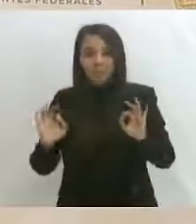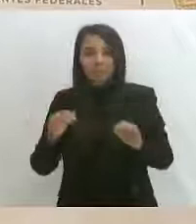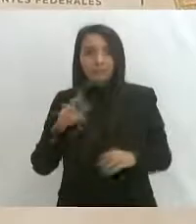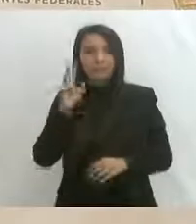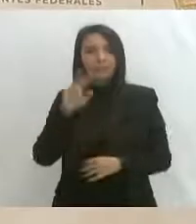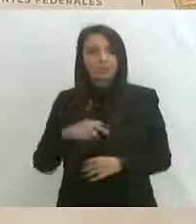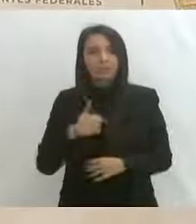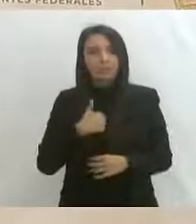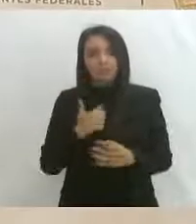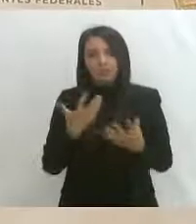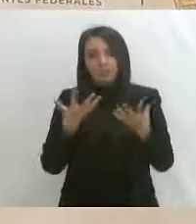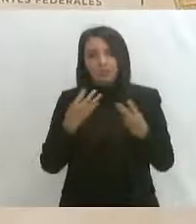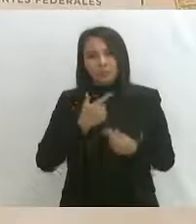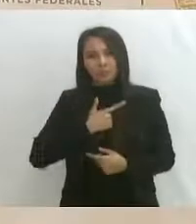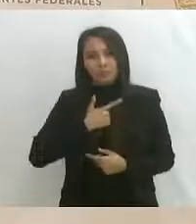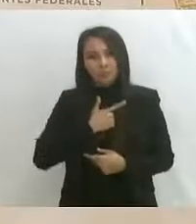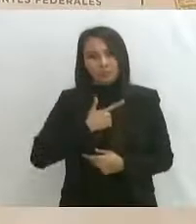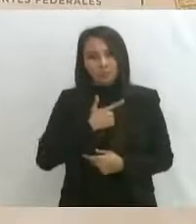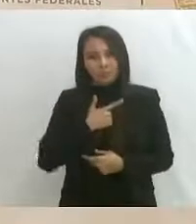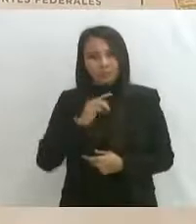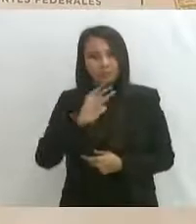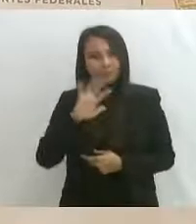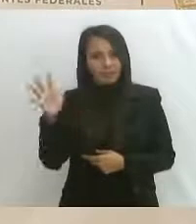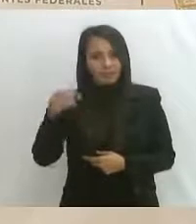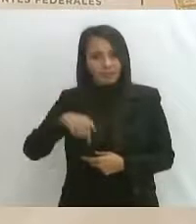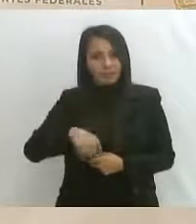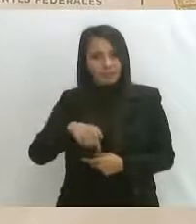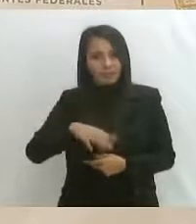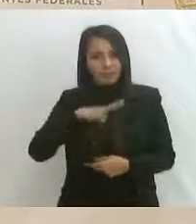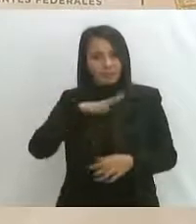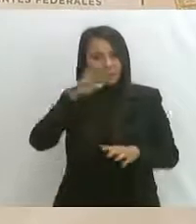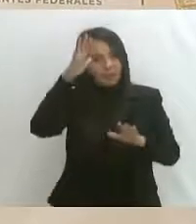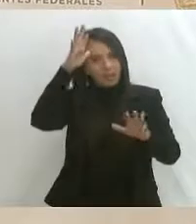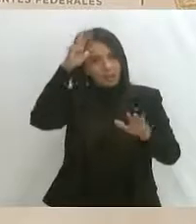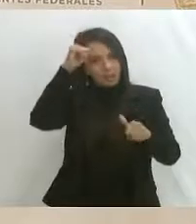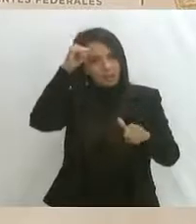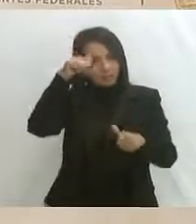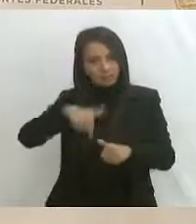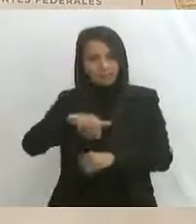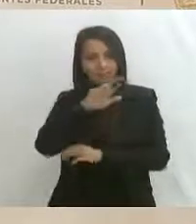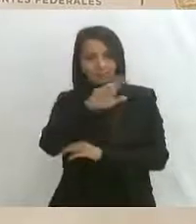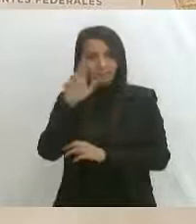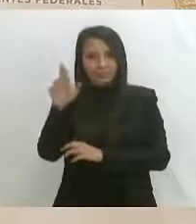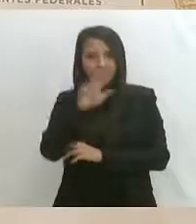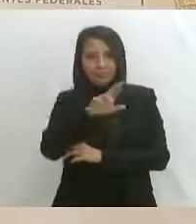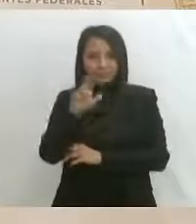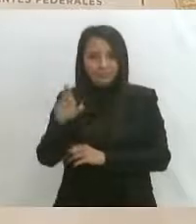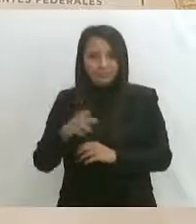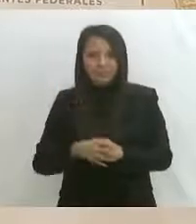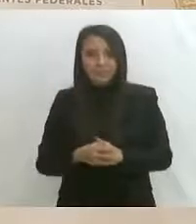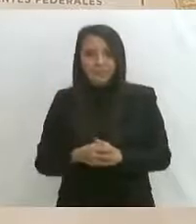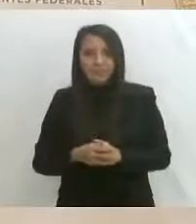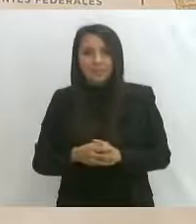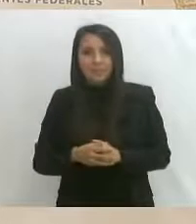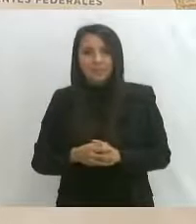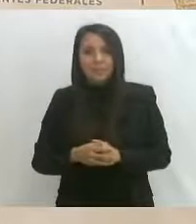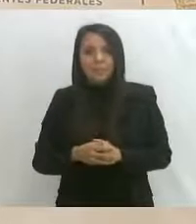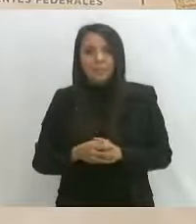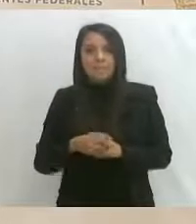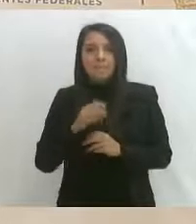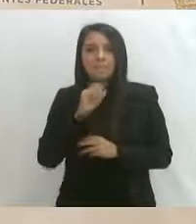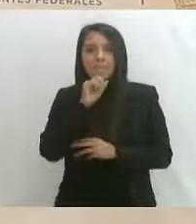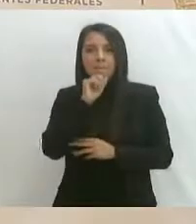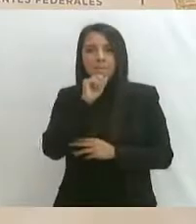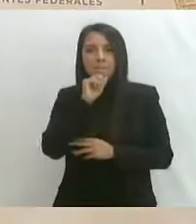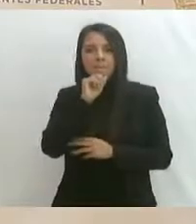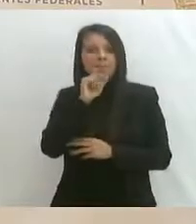se tome este acuerdo aquí en Rosarito. También escuché